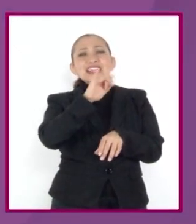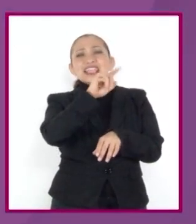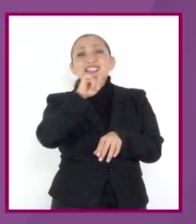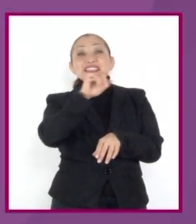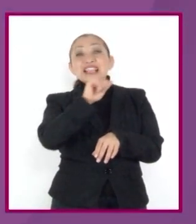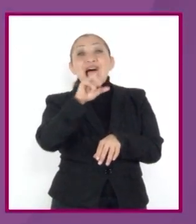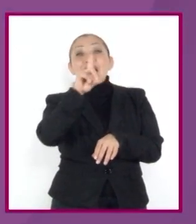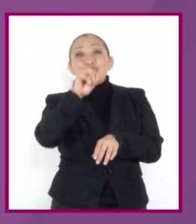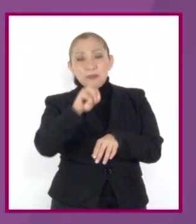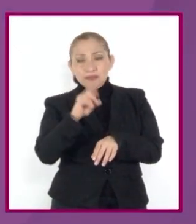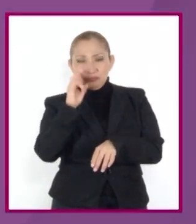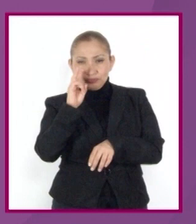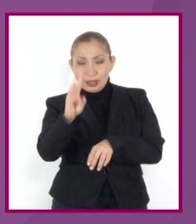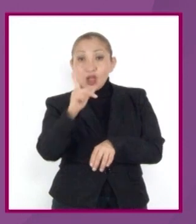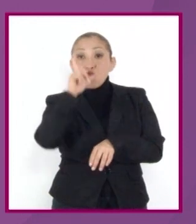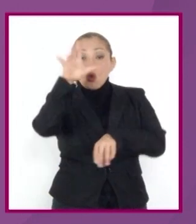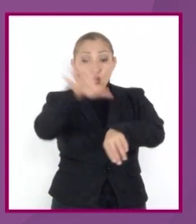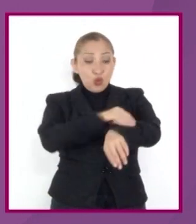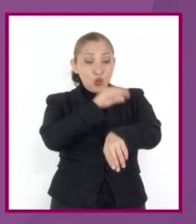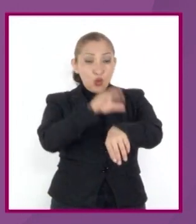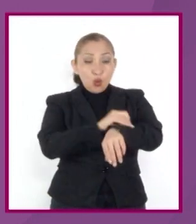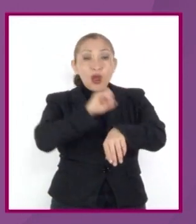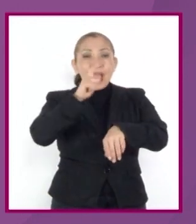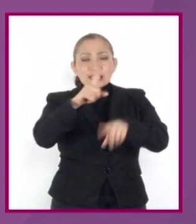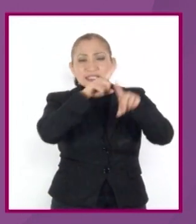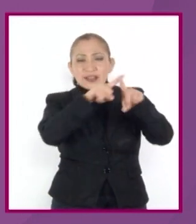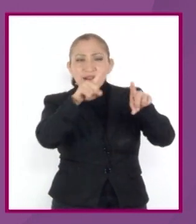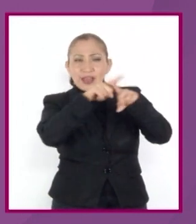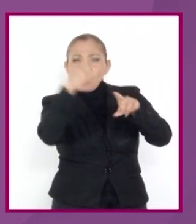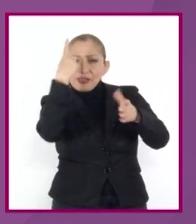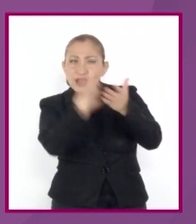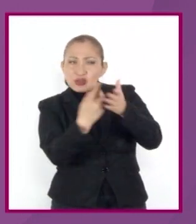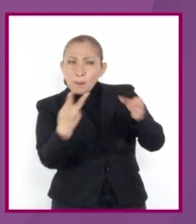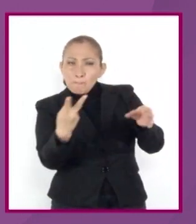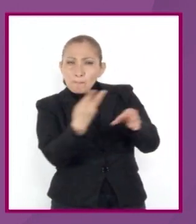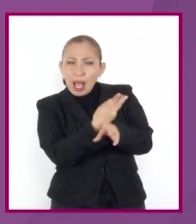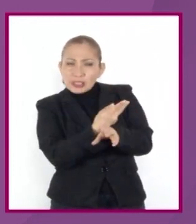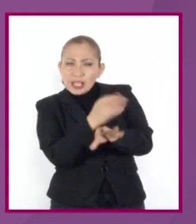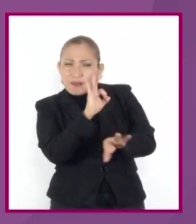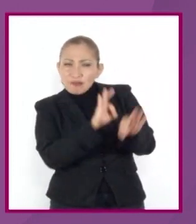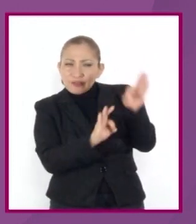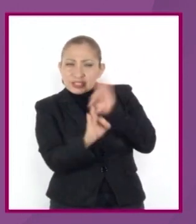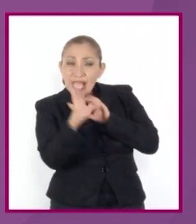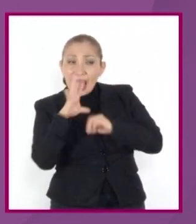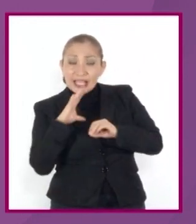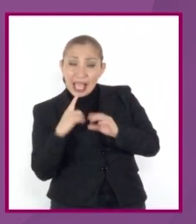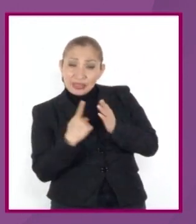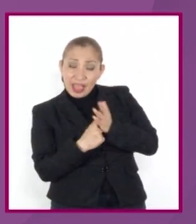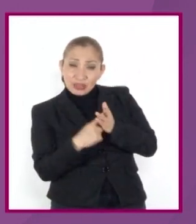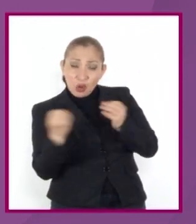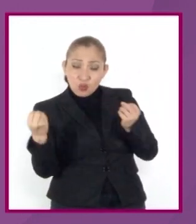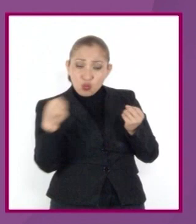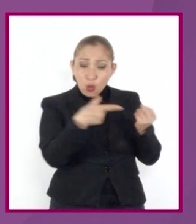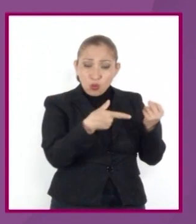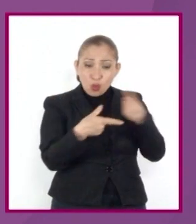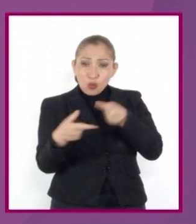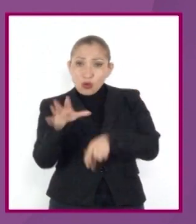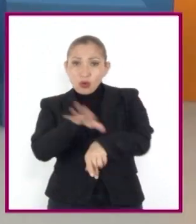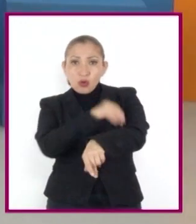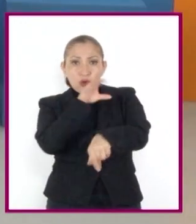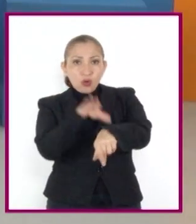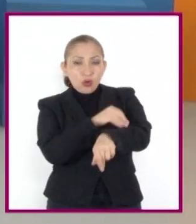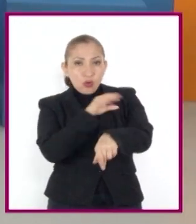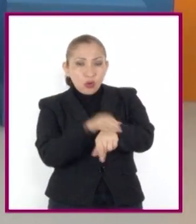Efectivamente, la electricidad es el conjunto de fenómenos físicos relacionados con la presencia y flujo de cargas